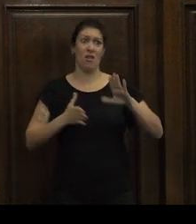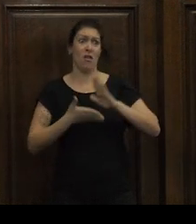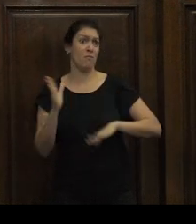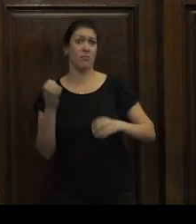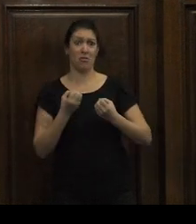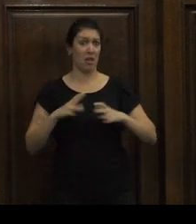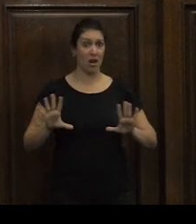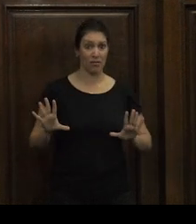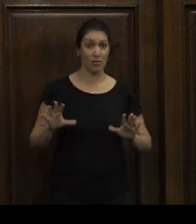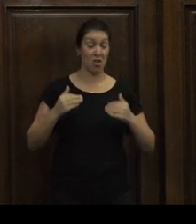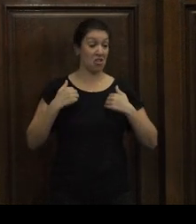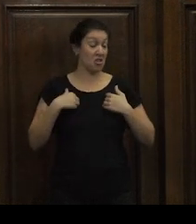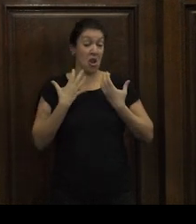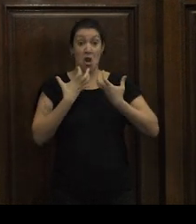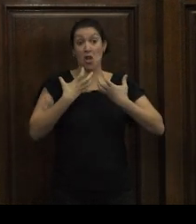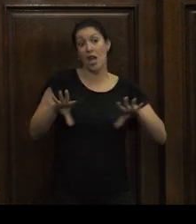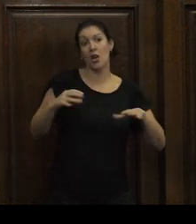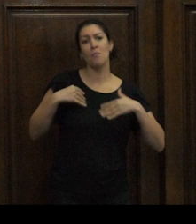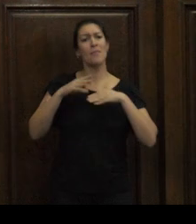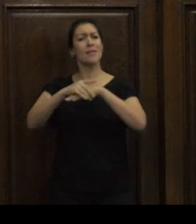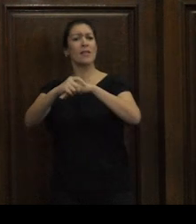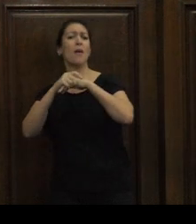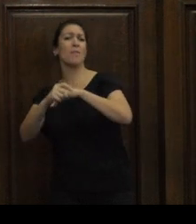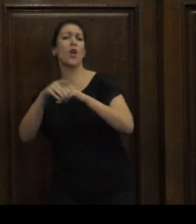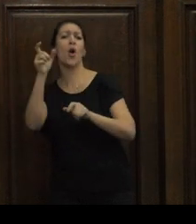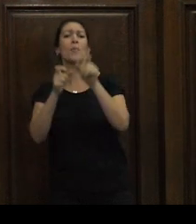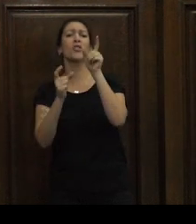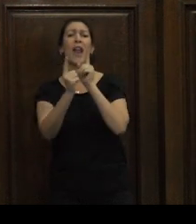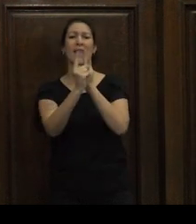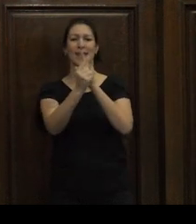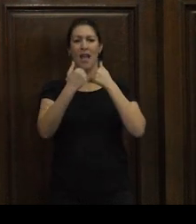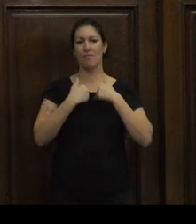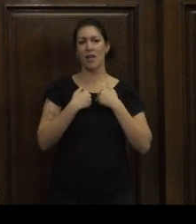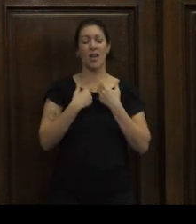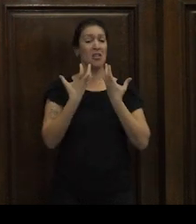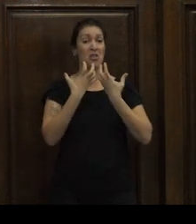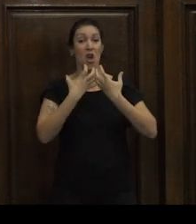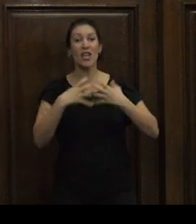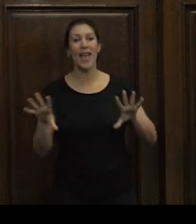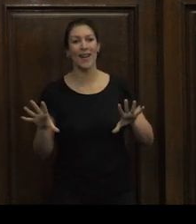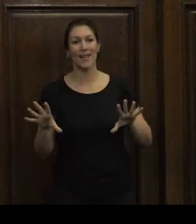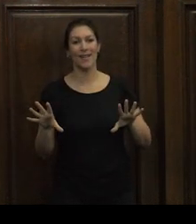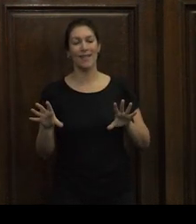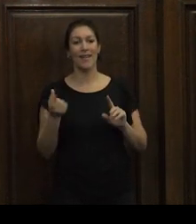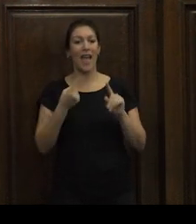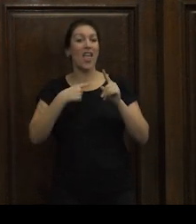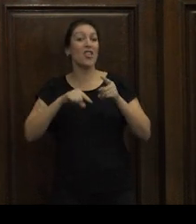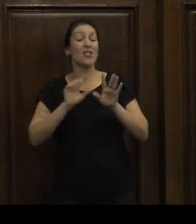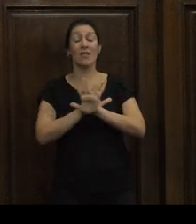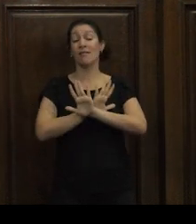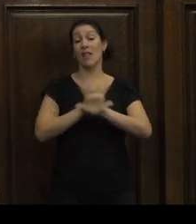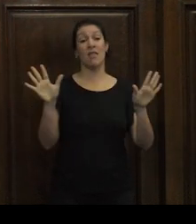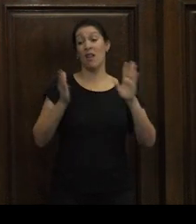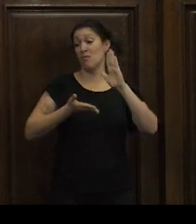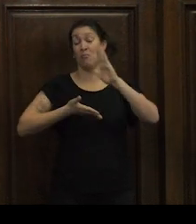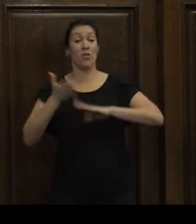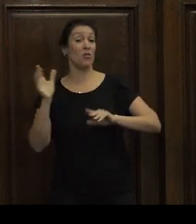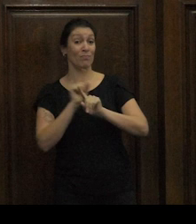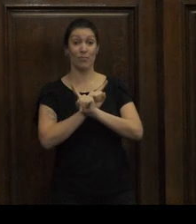no quiero. Yo no quiero y mis amigos y seguidores tampoco quieren. Por lo tanto, la legitimidad es total,